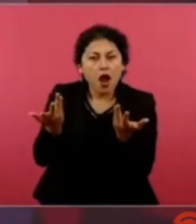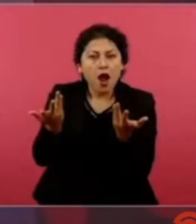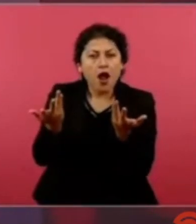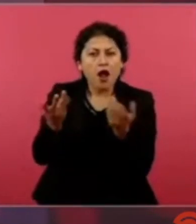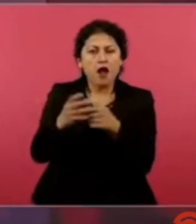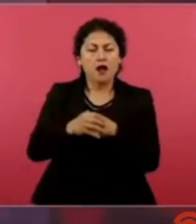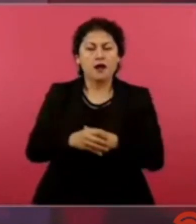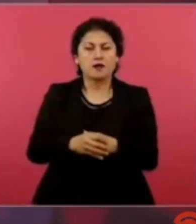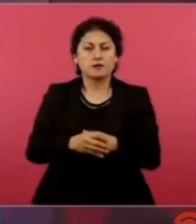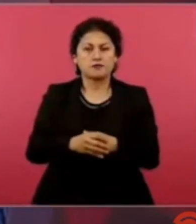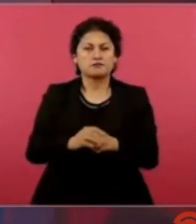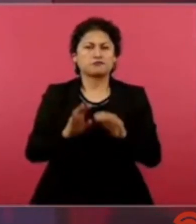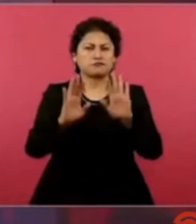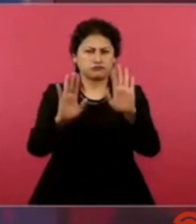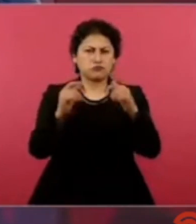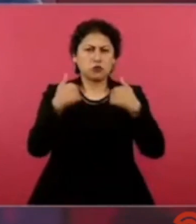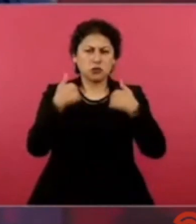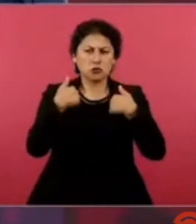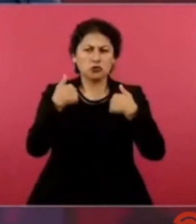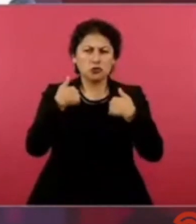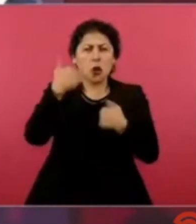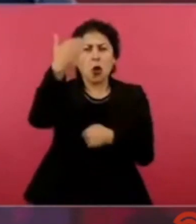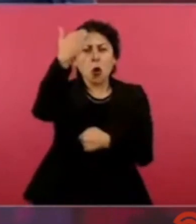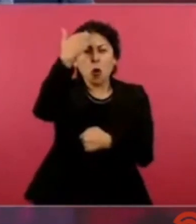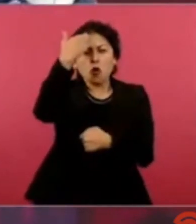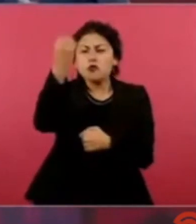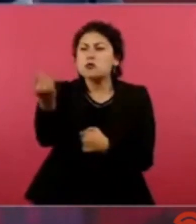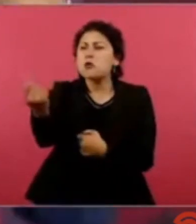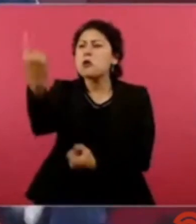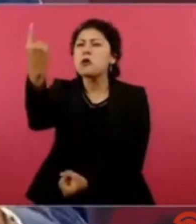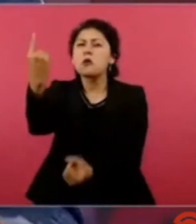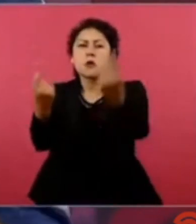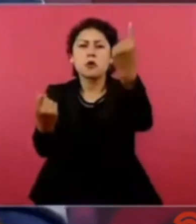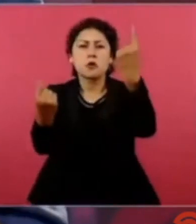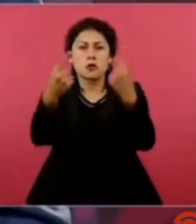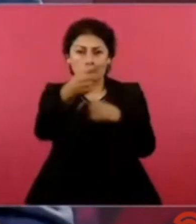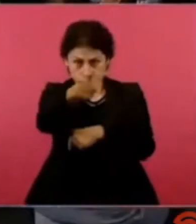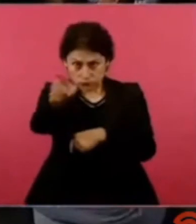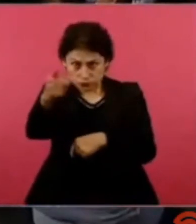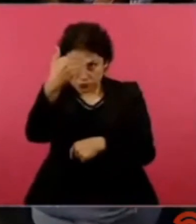Conozco algunos casos, a lo mejor ustedes me van a ayudar y los que me están escuchando,